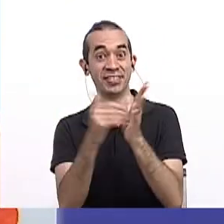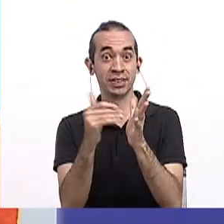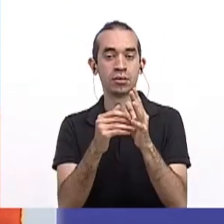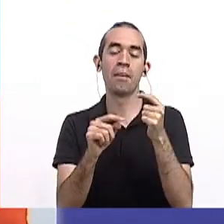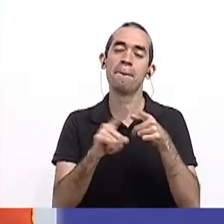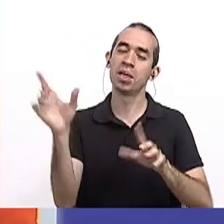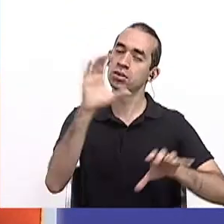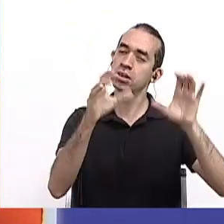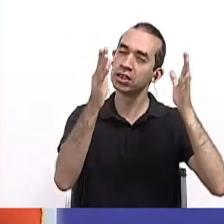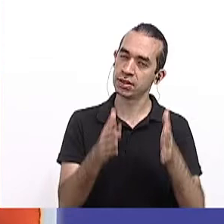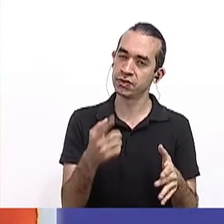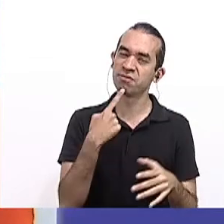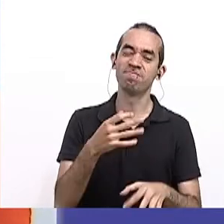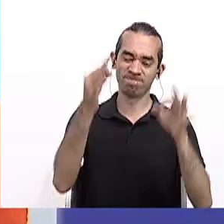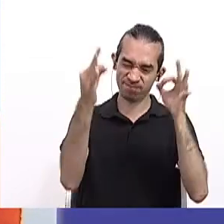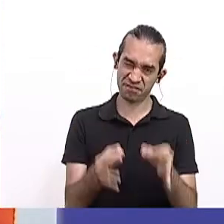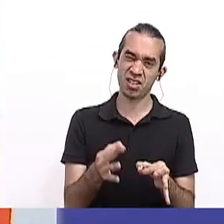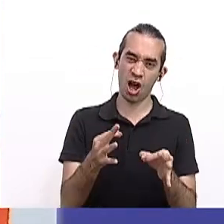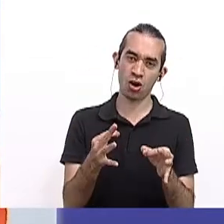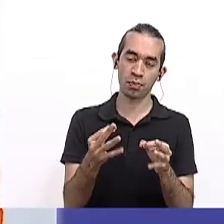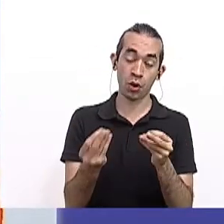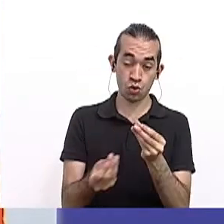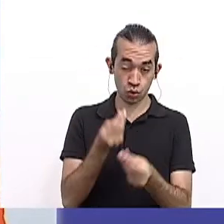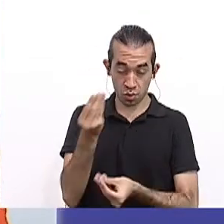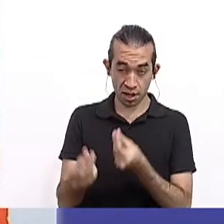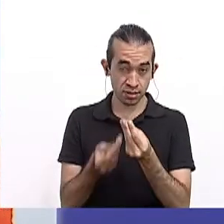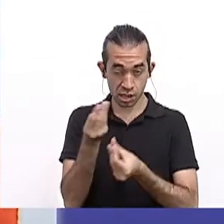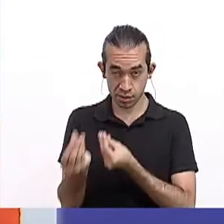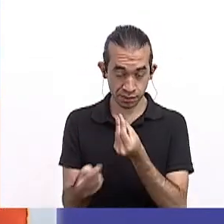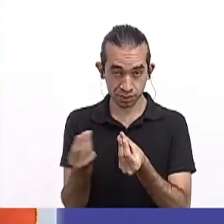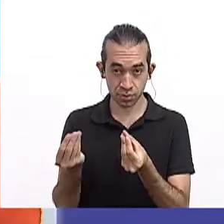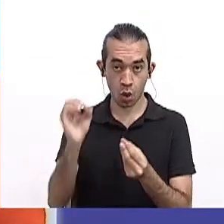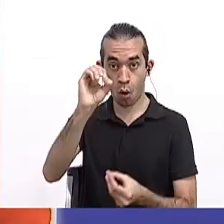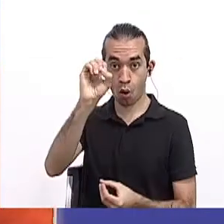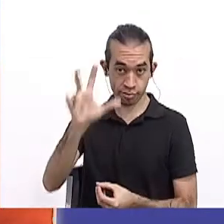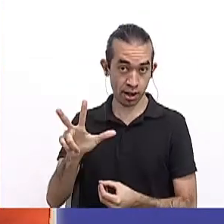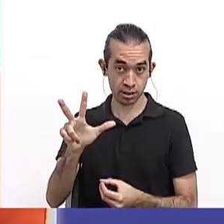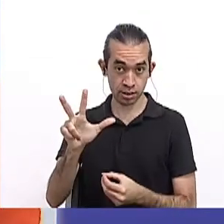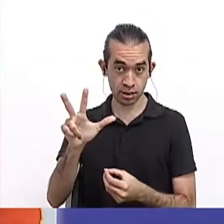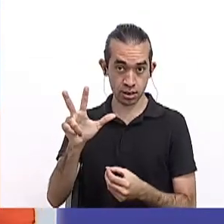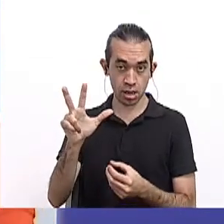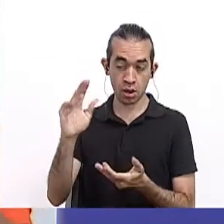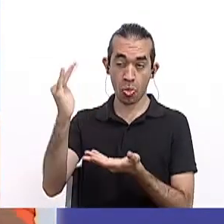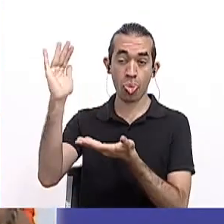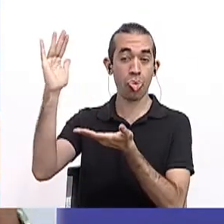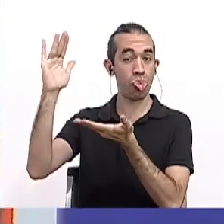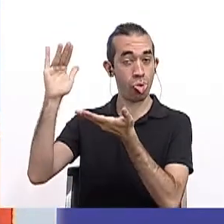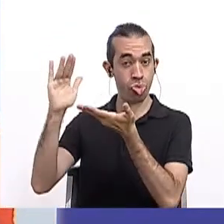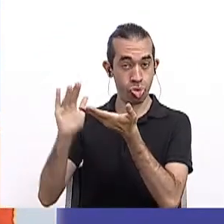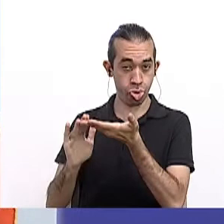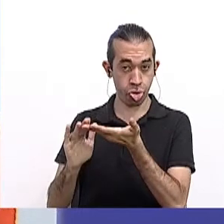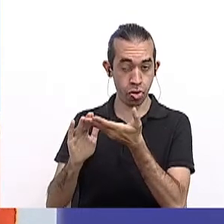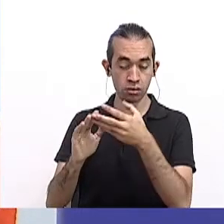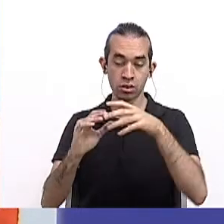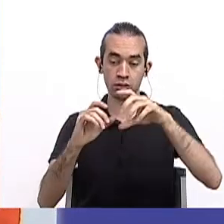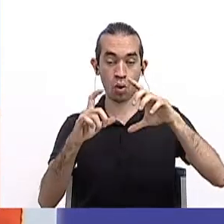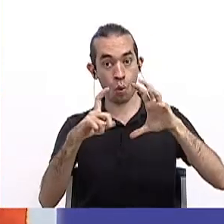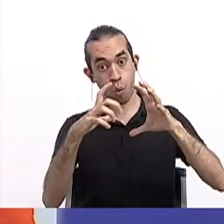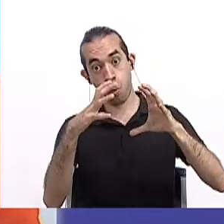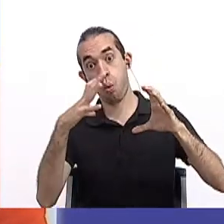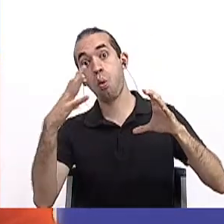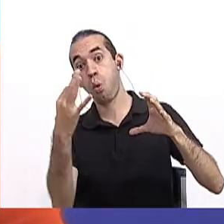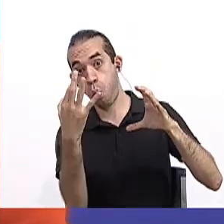que la cantidad de sustancias que hacen que el ozono se escasee y produzca el hueco de la capa de